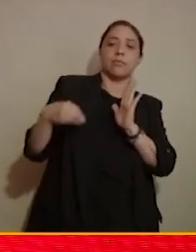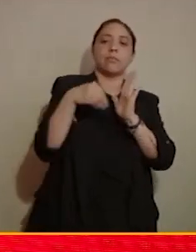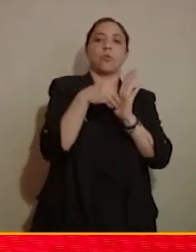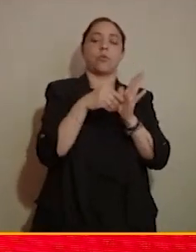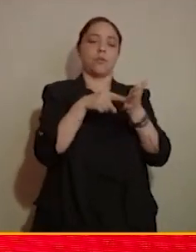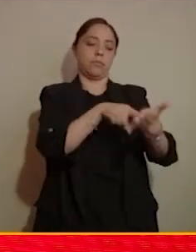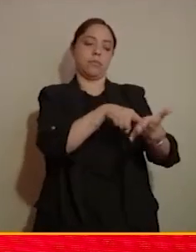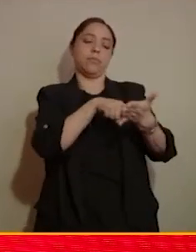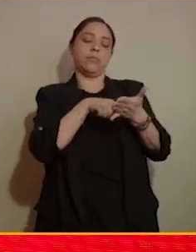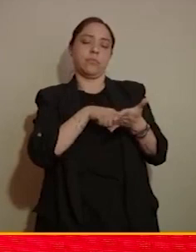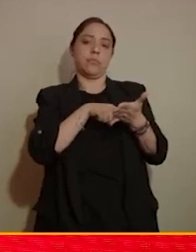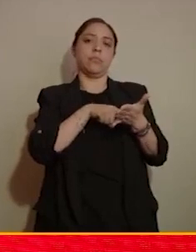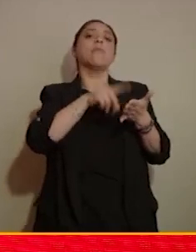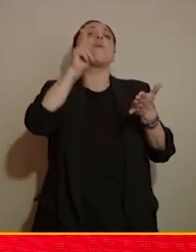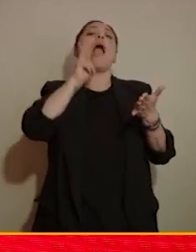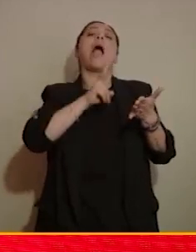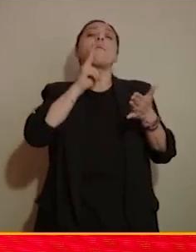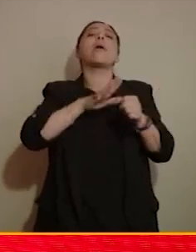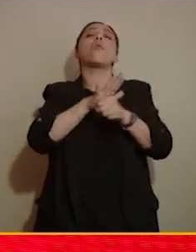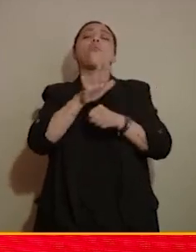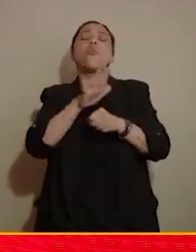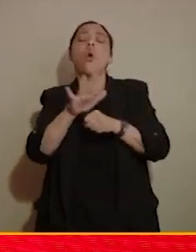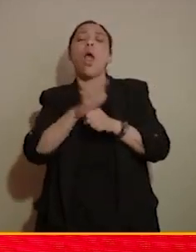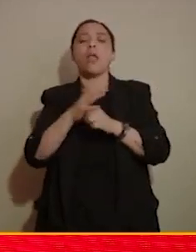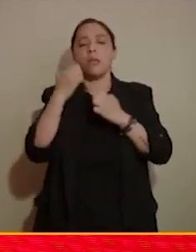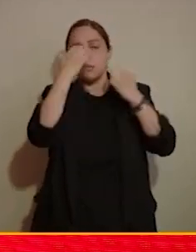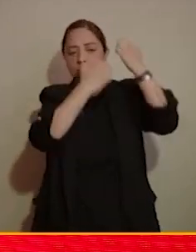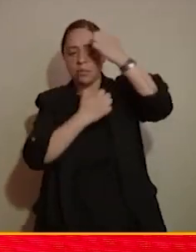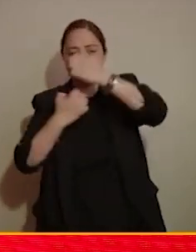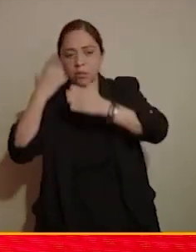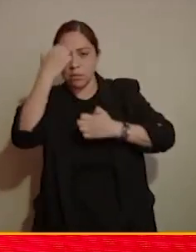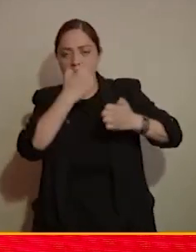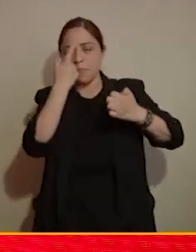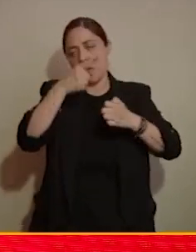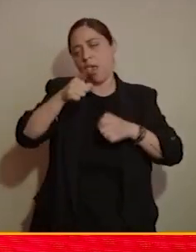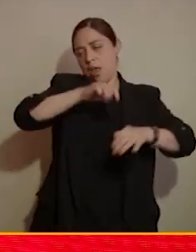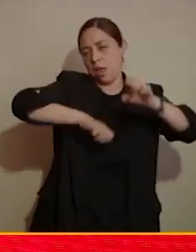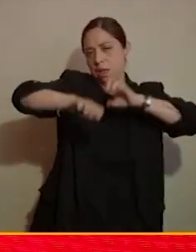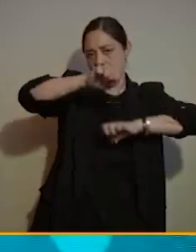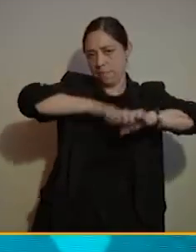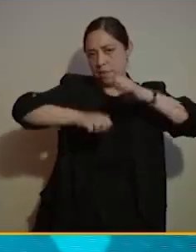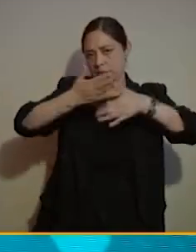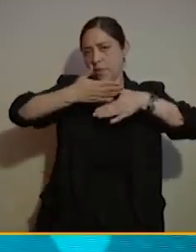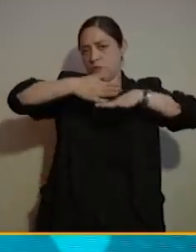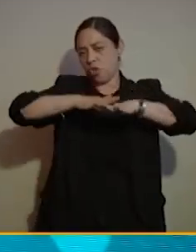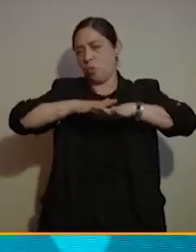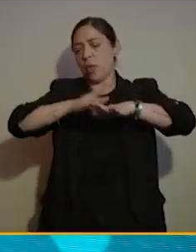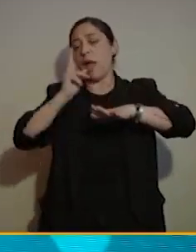el mecanismo ad hoc y requerido por la empresa en cuanto a debida diligencia.